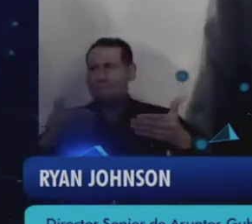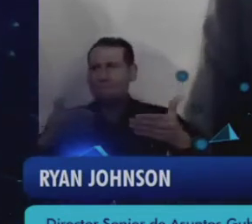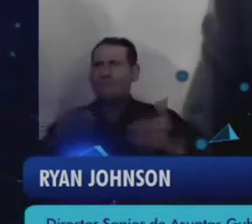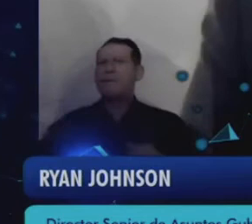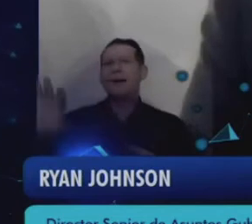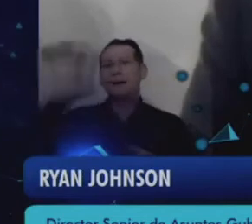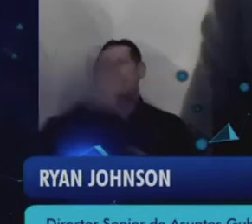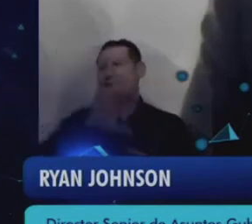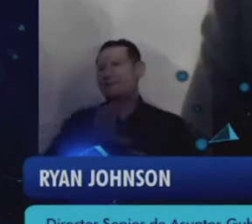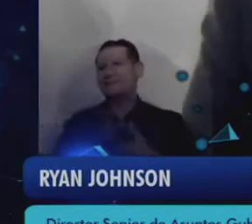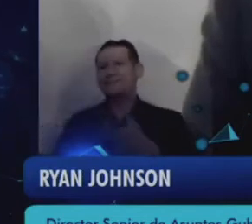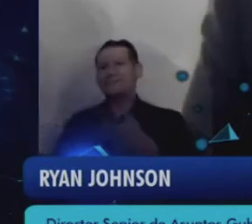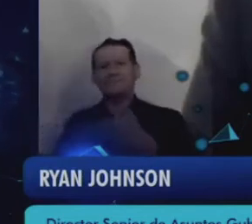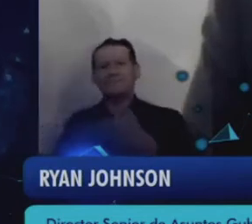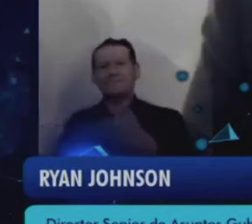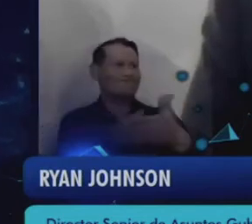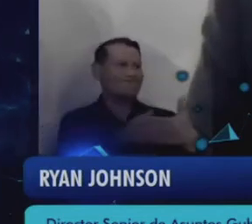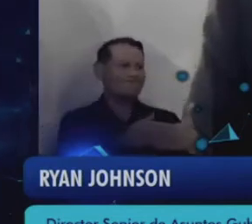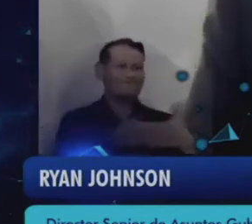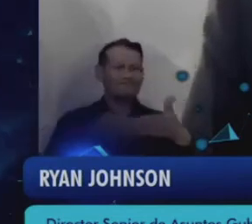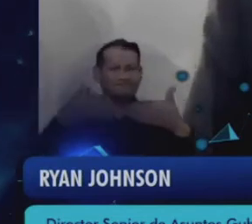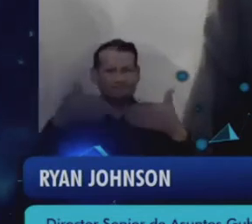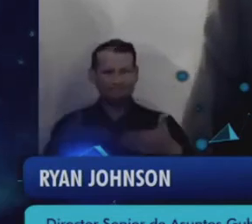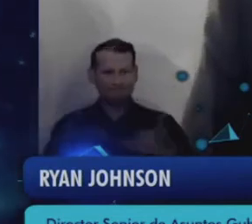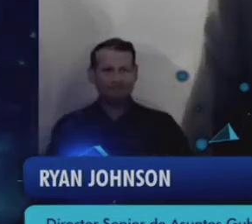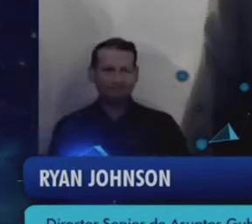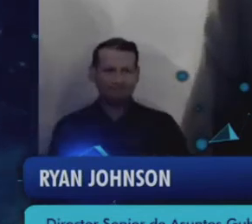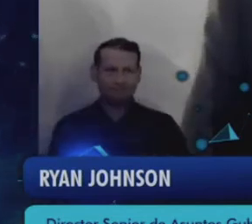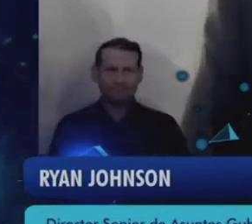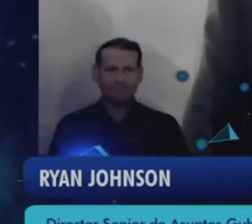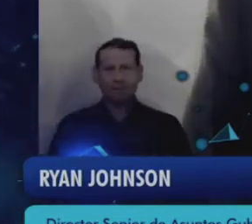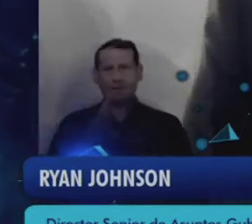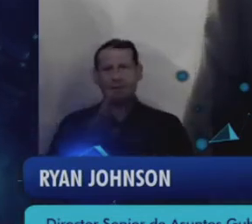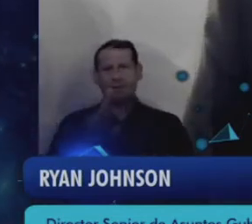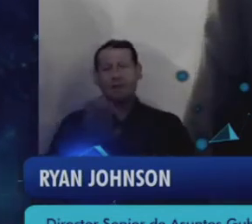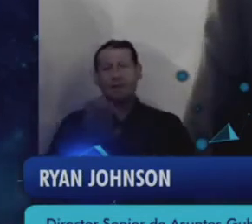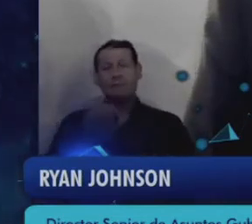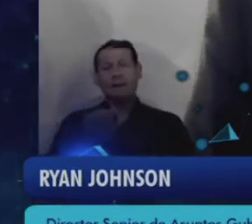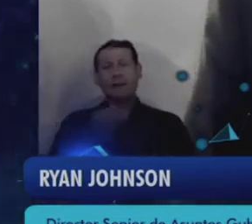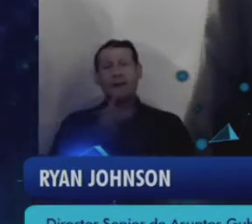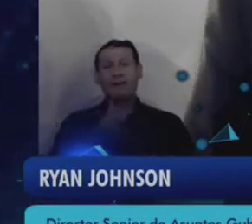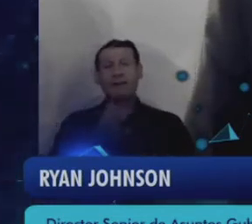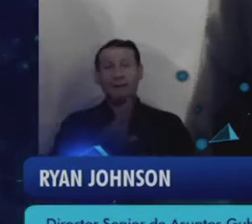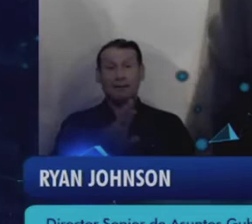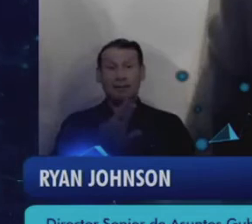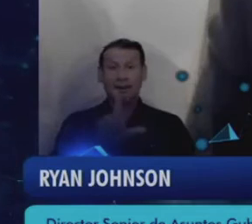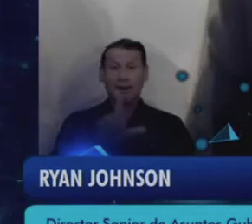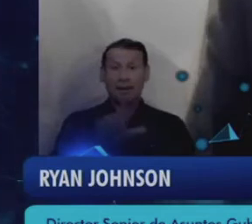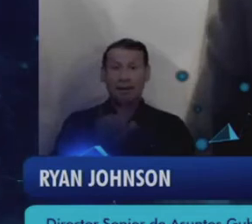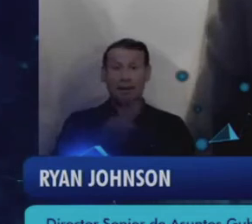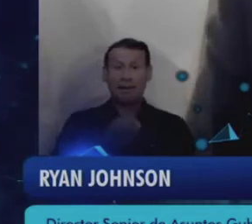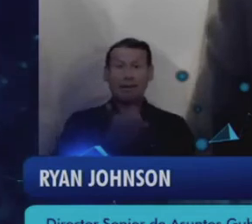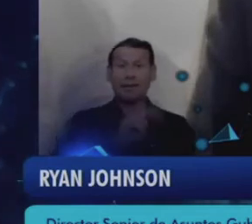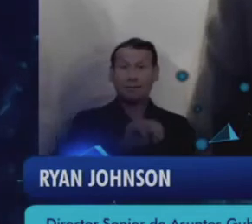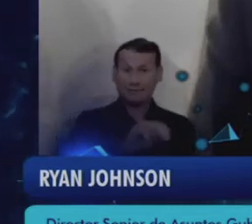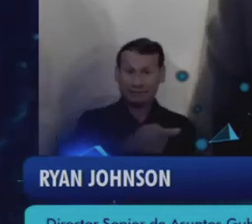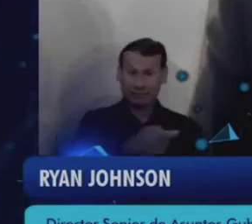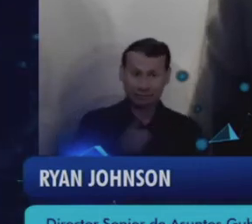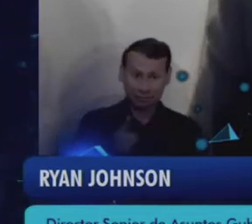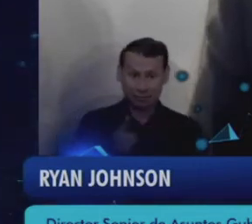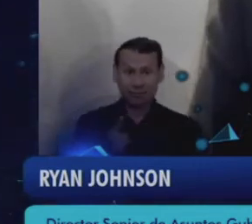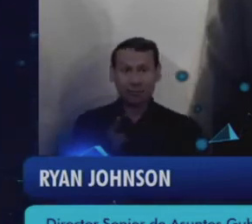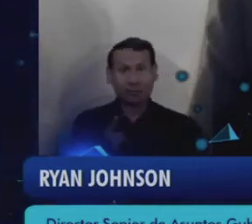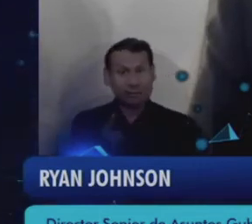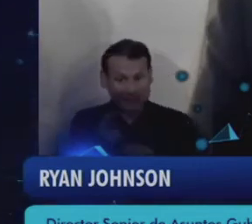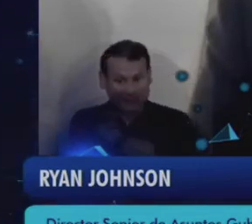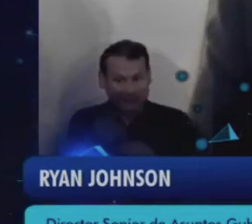región. Eso incluye entre ellos el blanket licensing o el licenciamiento ubicuo, que es muy importante para poder prestar un